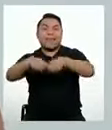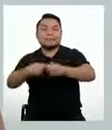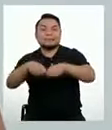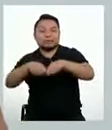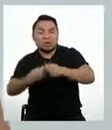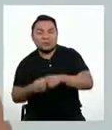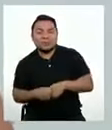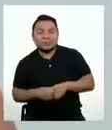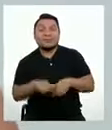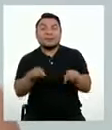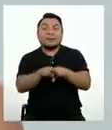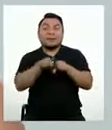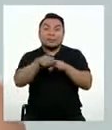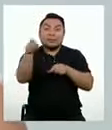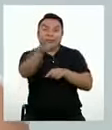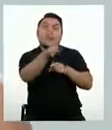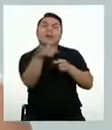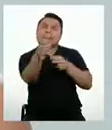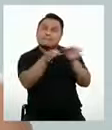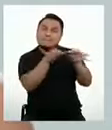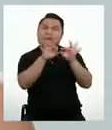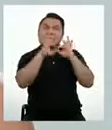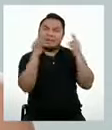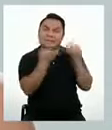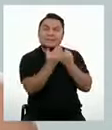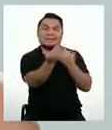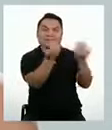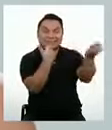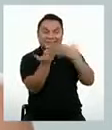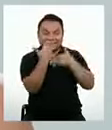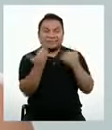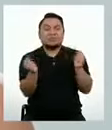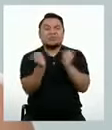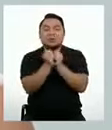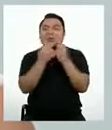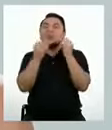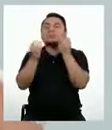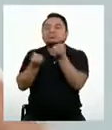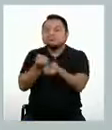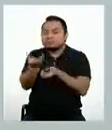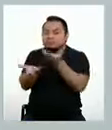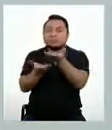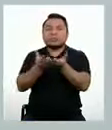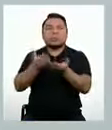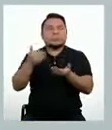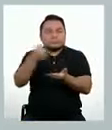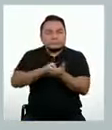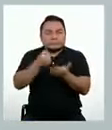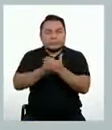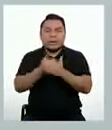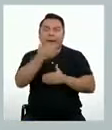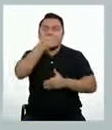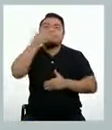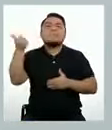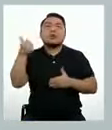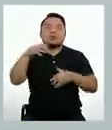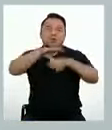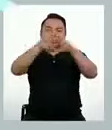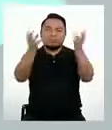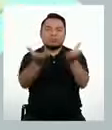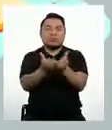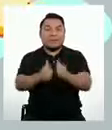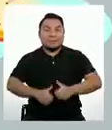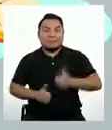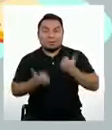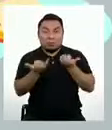Además, puedes explicárselo a un familiar para que también se una a nosotros en nuestra misión de construir un mejor lugar para vivir. Toma